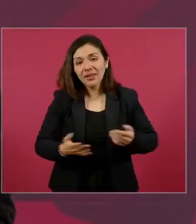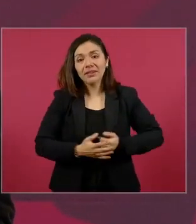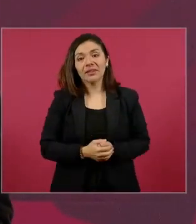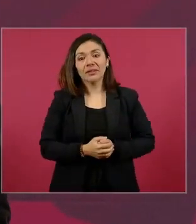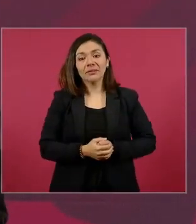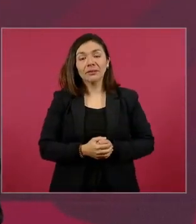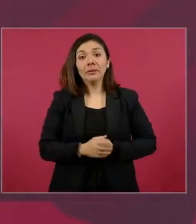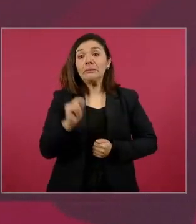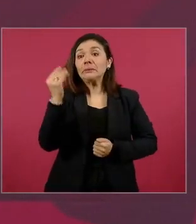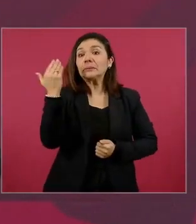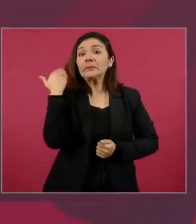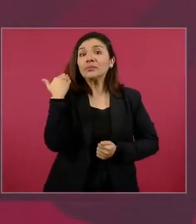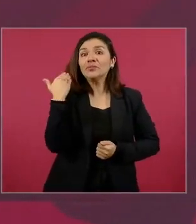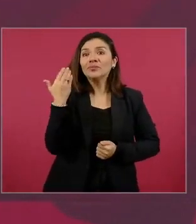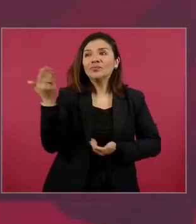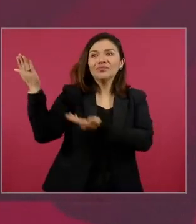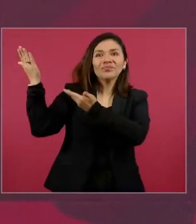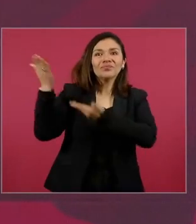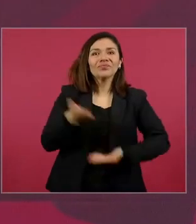Ahora que vinieron